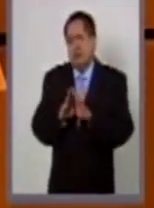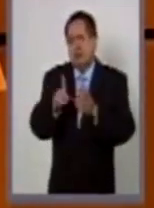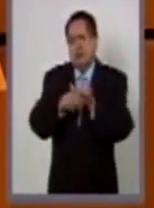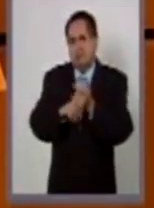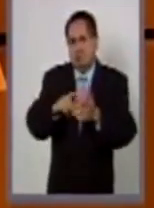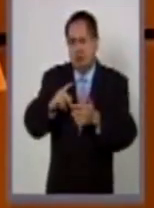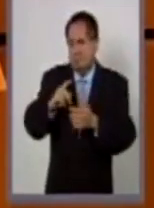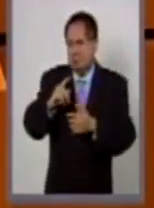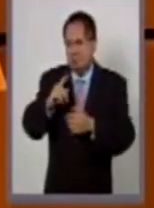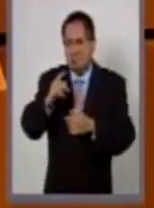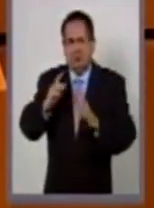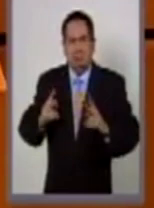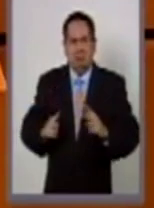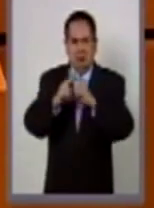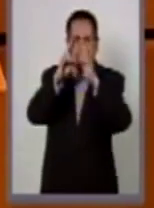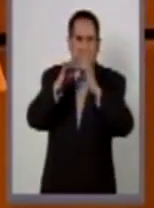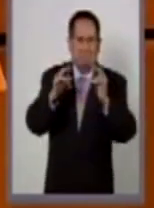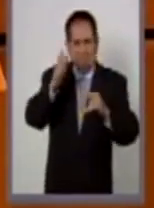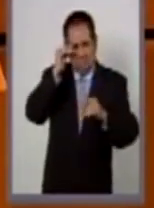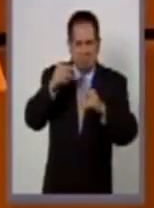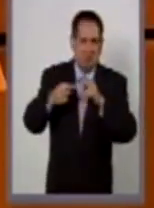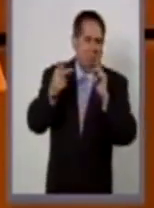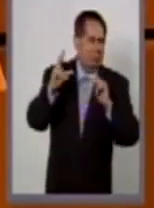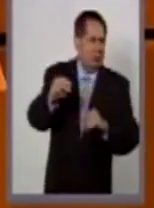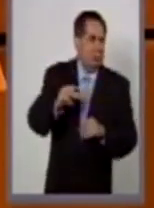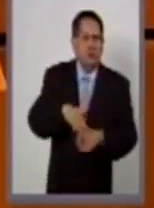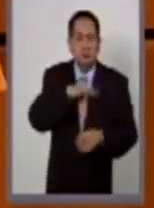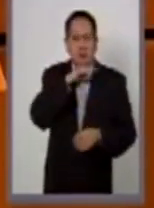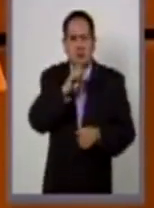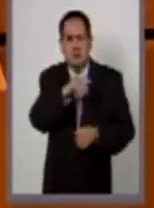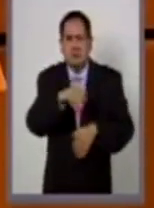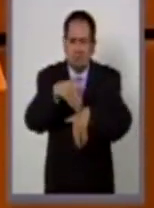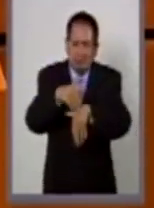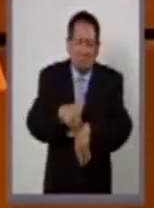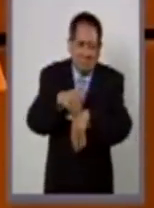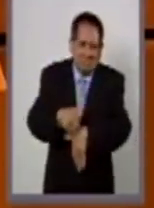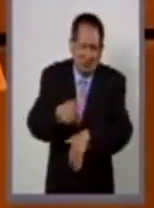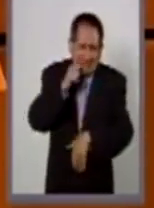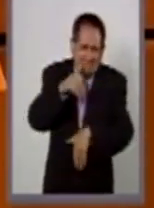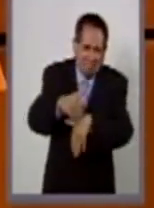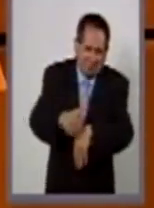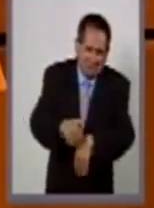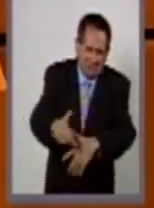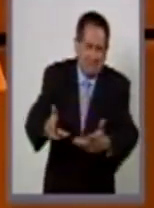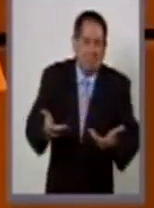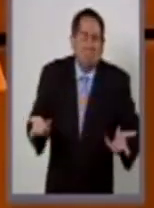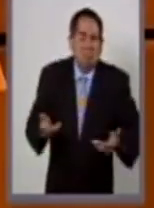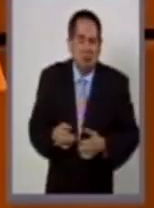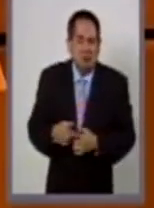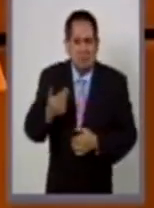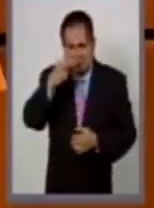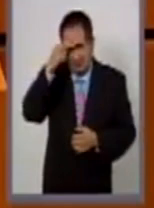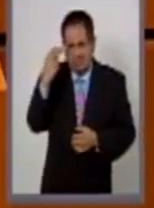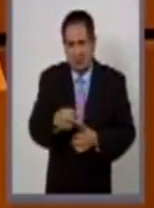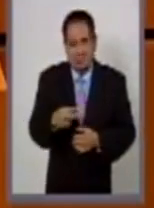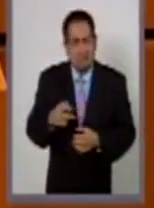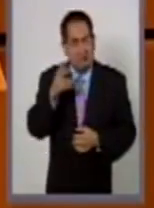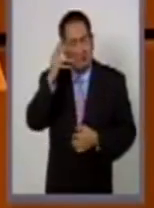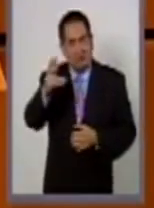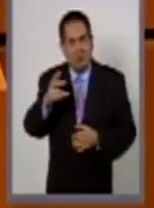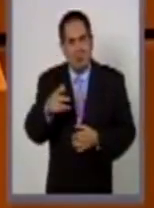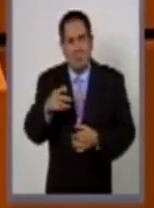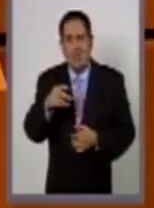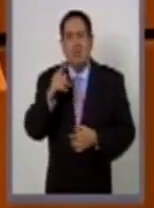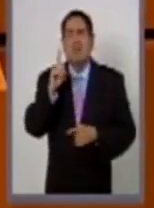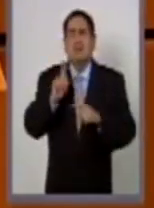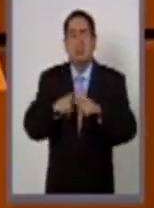¿verdad?, al Convenio de París, o los desechos tóxicos, siempre lo que quieran. Al fin, México va a ser un